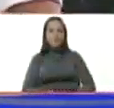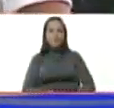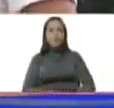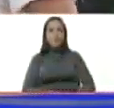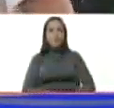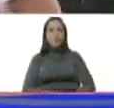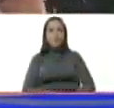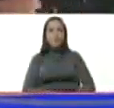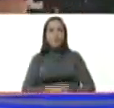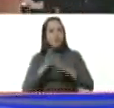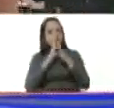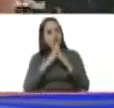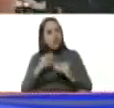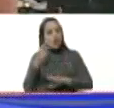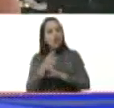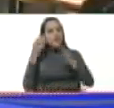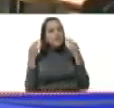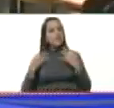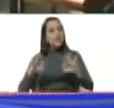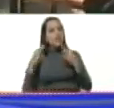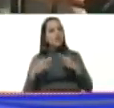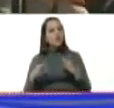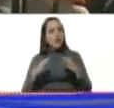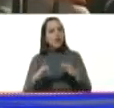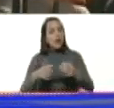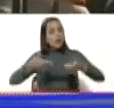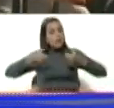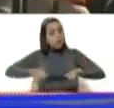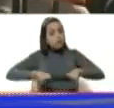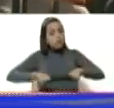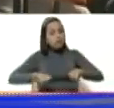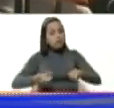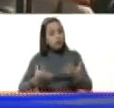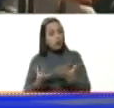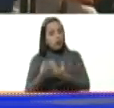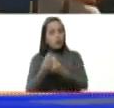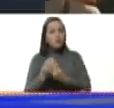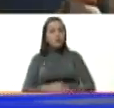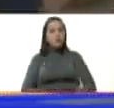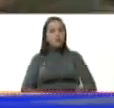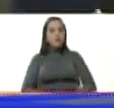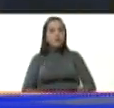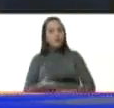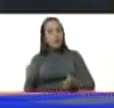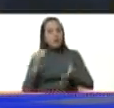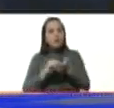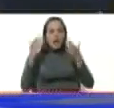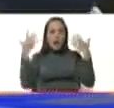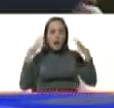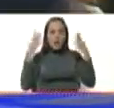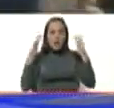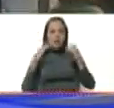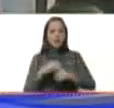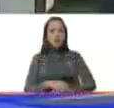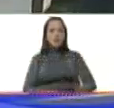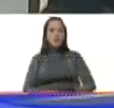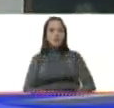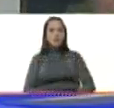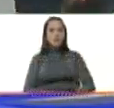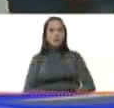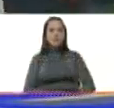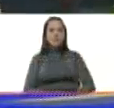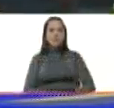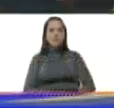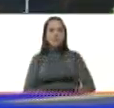Todo debe ser natural y bien sostenido. Muy bien, un aplauso otra vez a esta muchacha. Vale. Maravillosa, mis